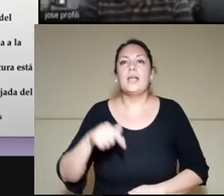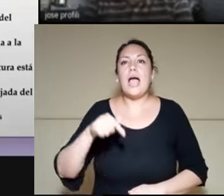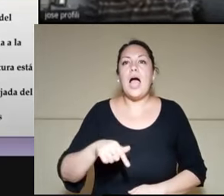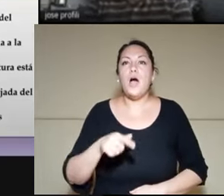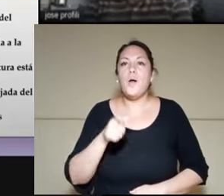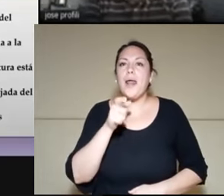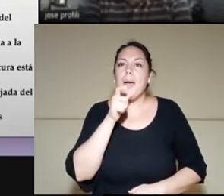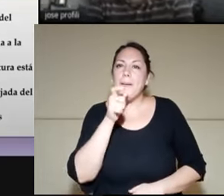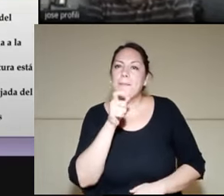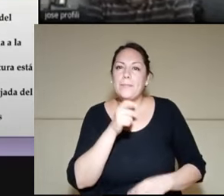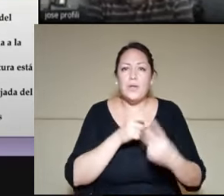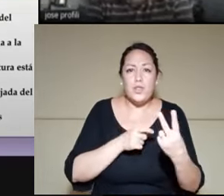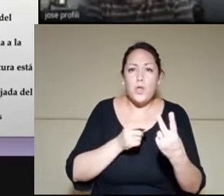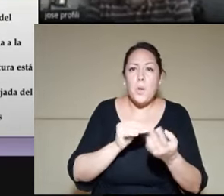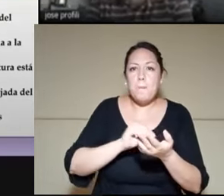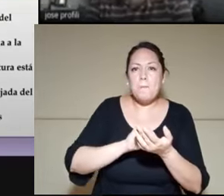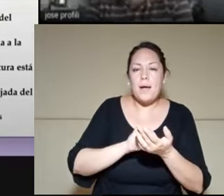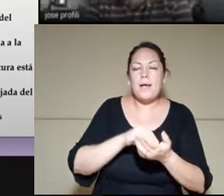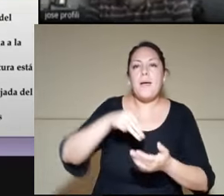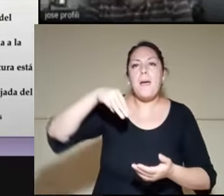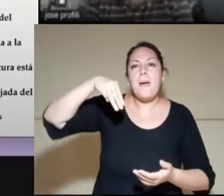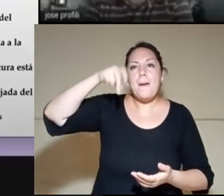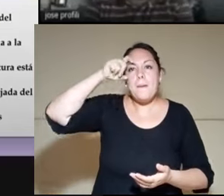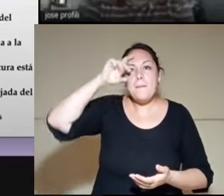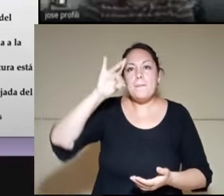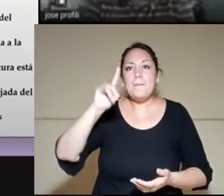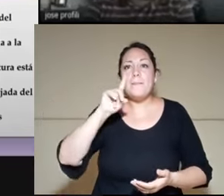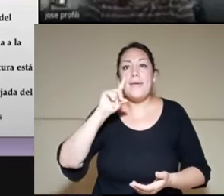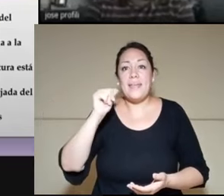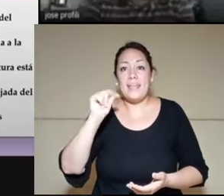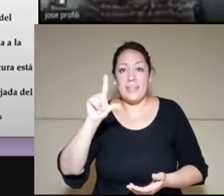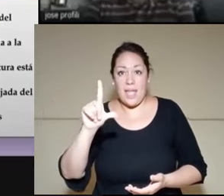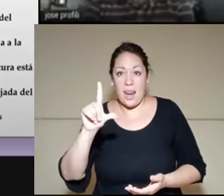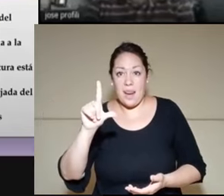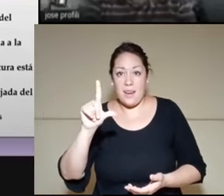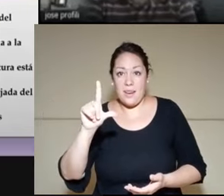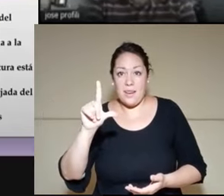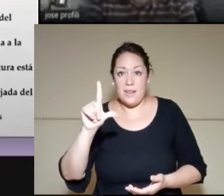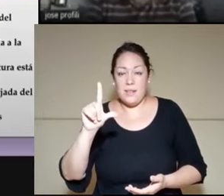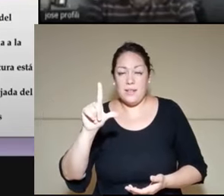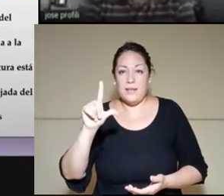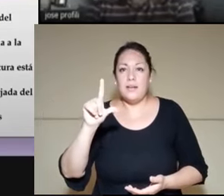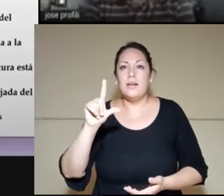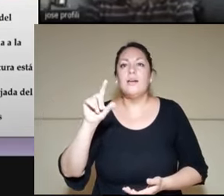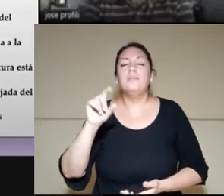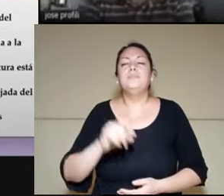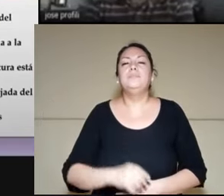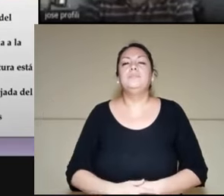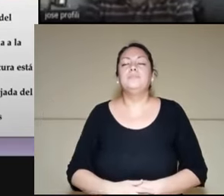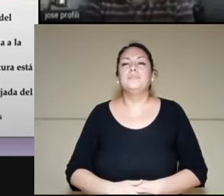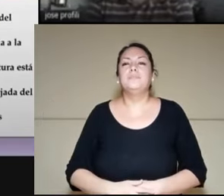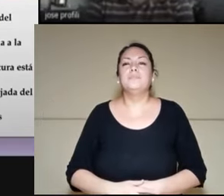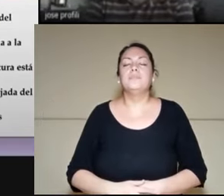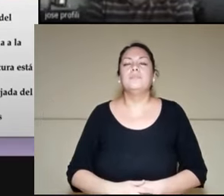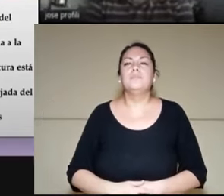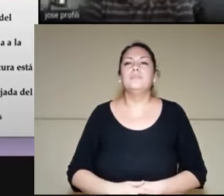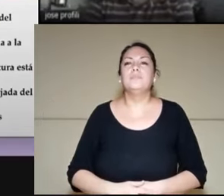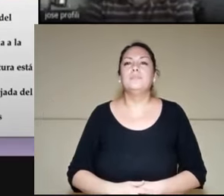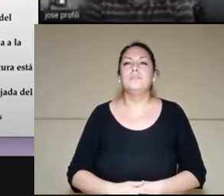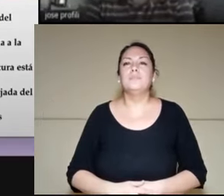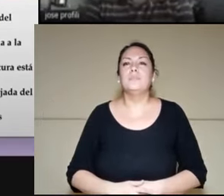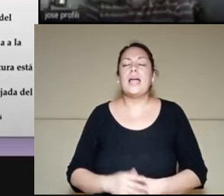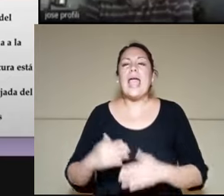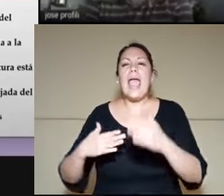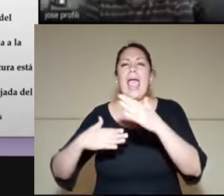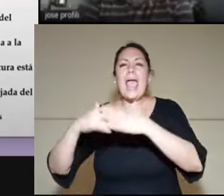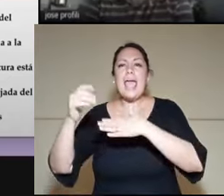caudal, y ahora tenemos dos términos más que son medial y lateral. Todo lo que es medial son